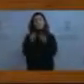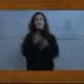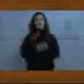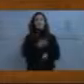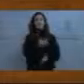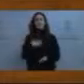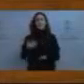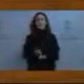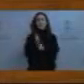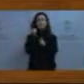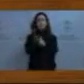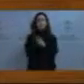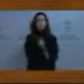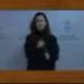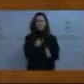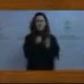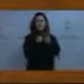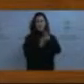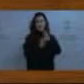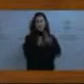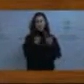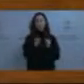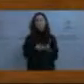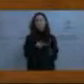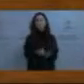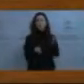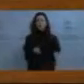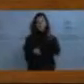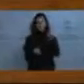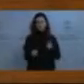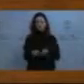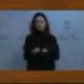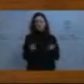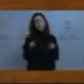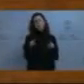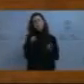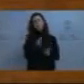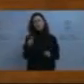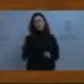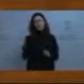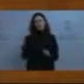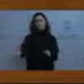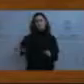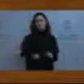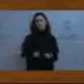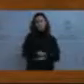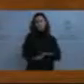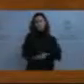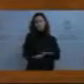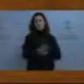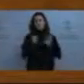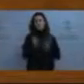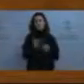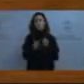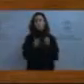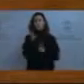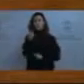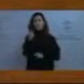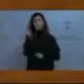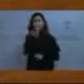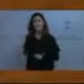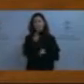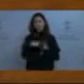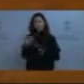quiere. En Extremadura hay un plan, también con un gobierno del Partido Popular, en cuando estableció un plan de actividades extraescolares que valoraban el